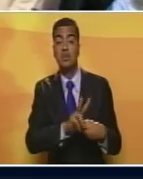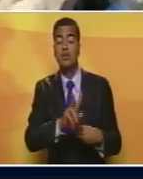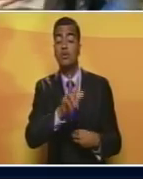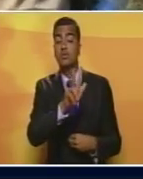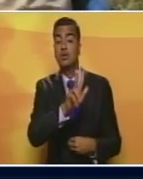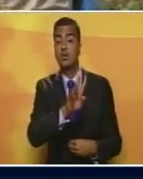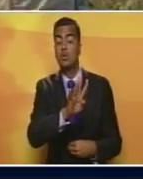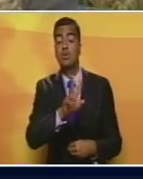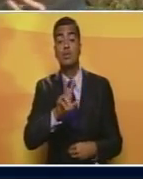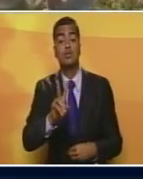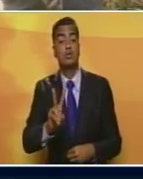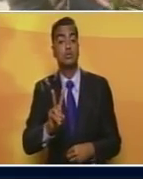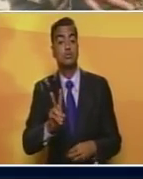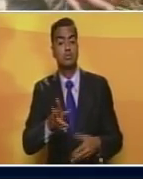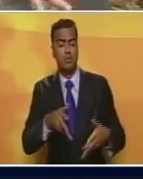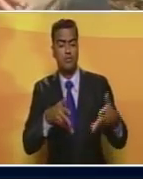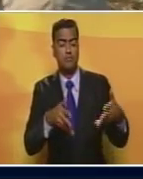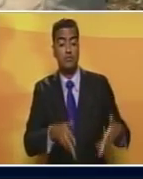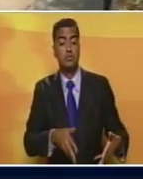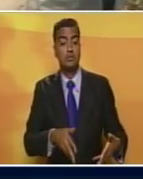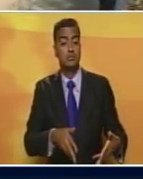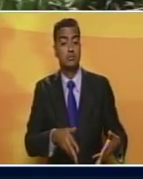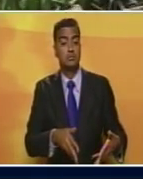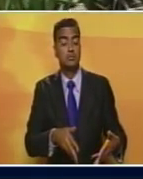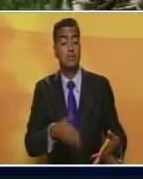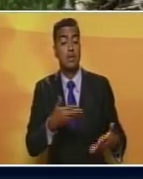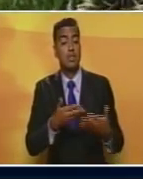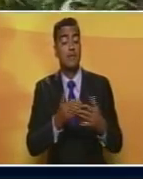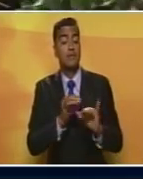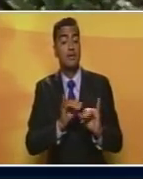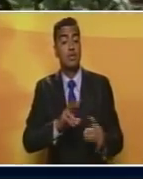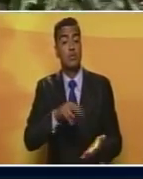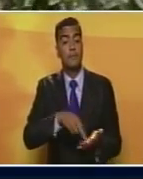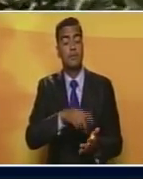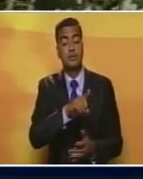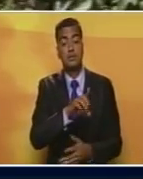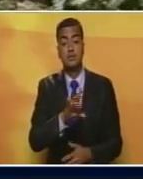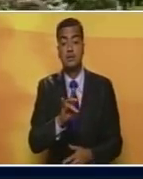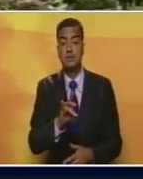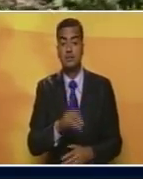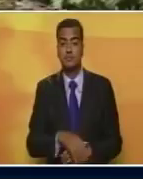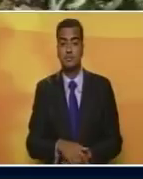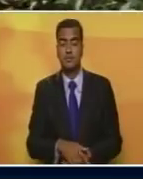los Trabajadores fue condenado a 12 años de prisión por delitos de corrupción.